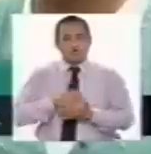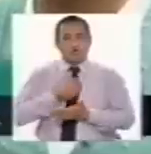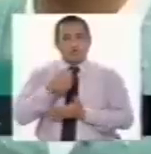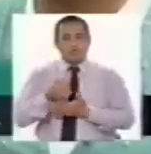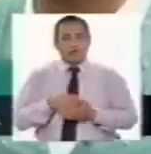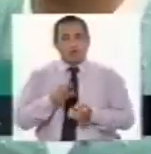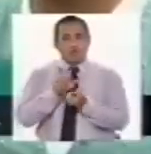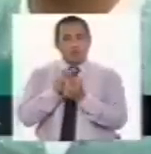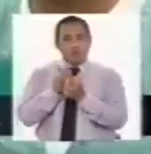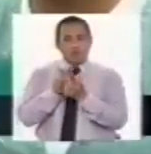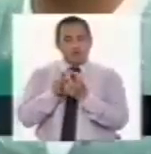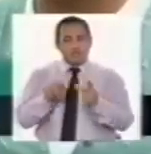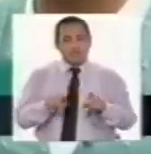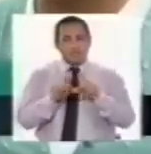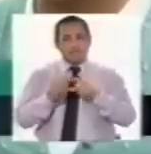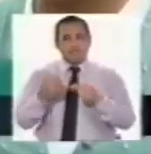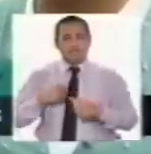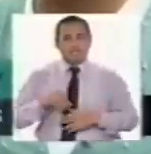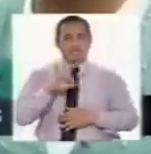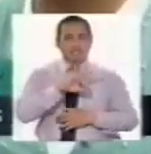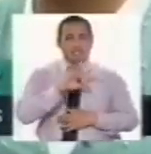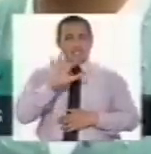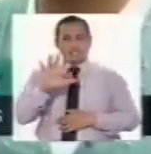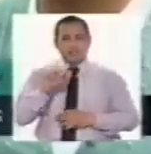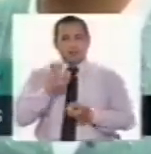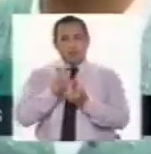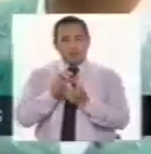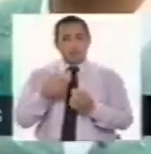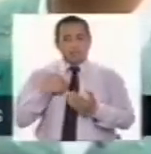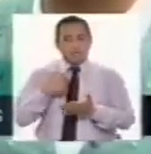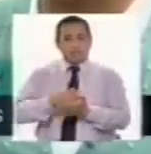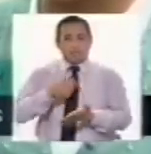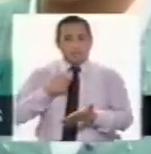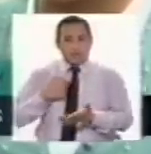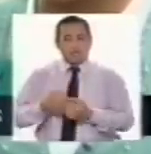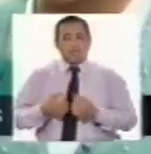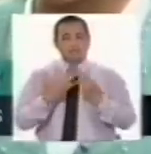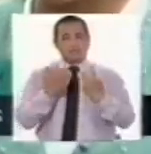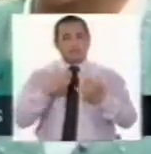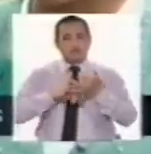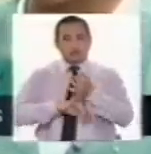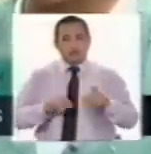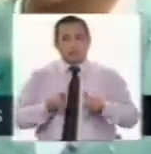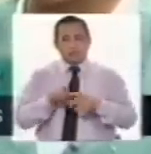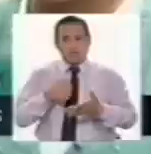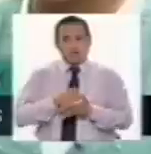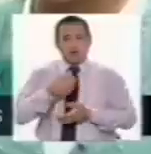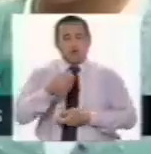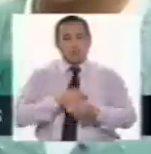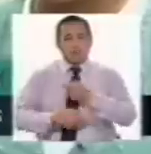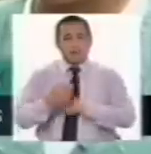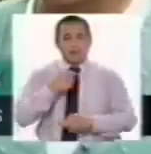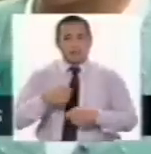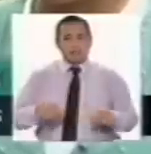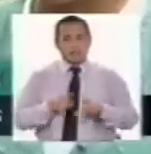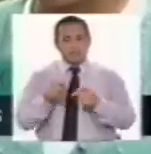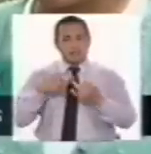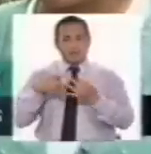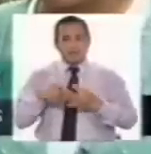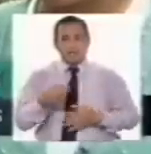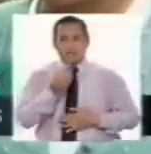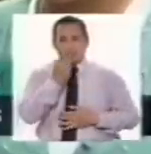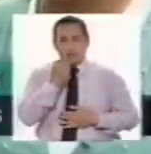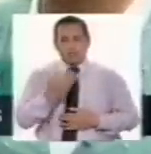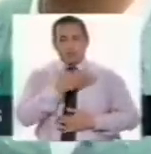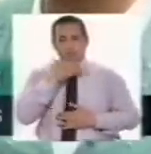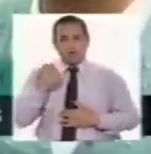cuyes se llevan de tres a cinco cuyes ya tienen un ingreso ese ingreso les permite adquirir también otros alimentos para